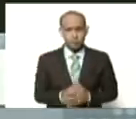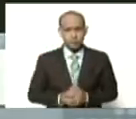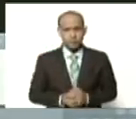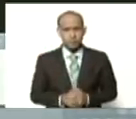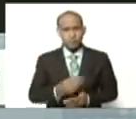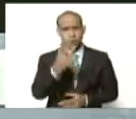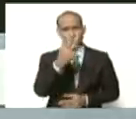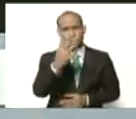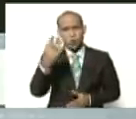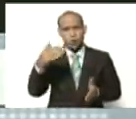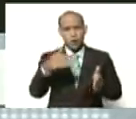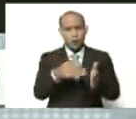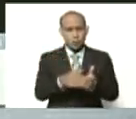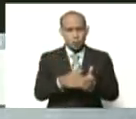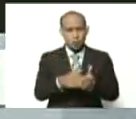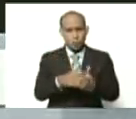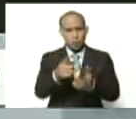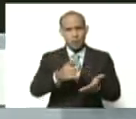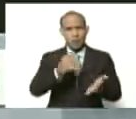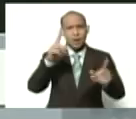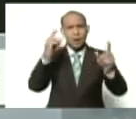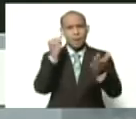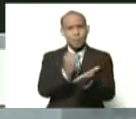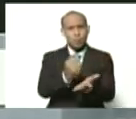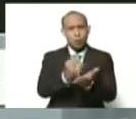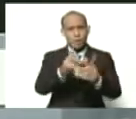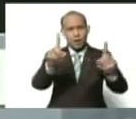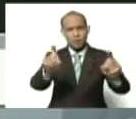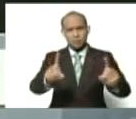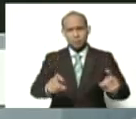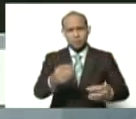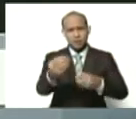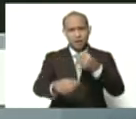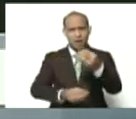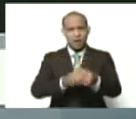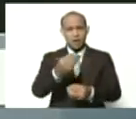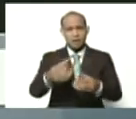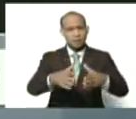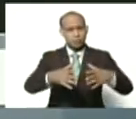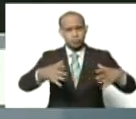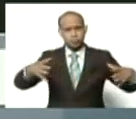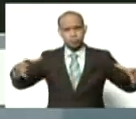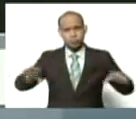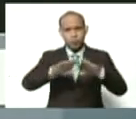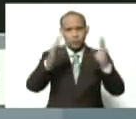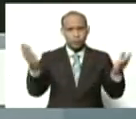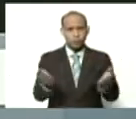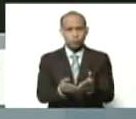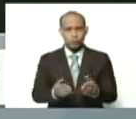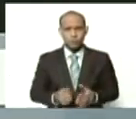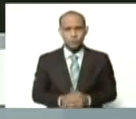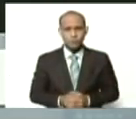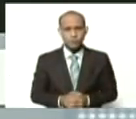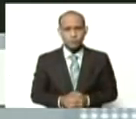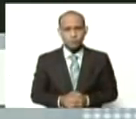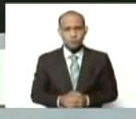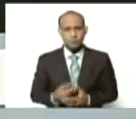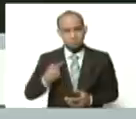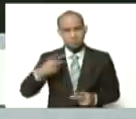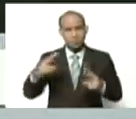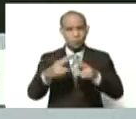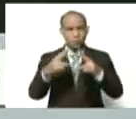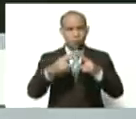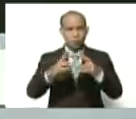44.000 es una prueba número 3 grandísima. Creo que pudiera ser la más grande en el mundo, de lo que yo